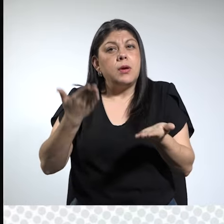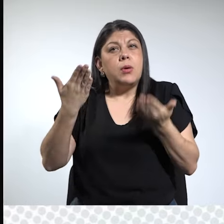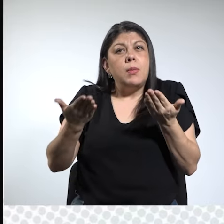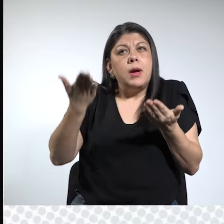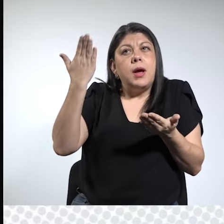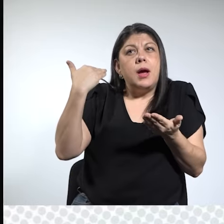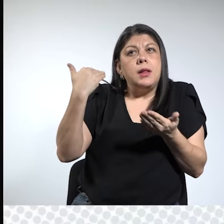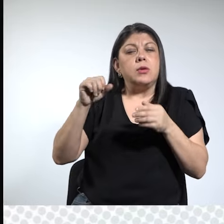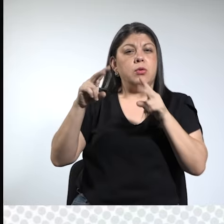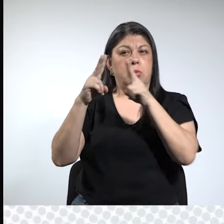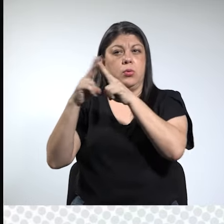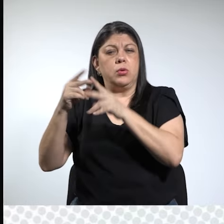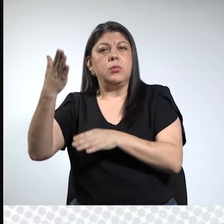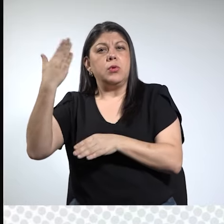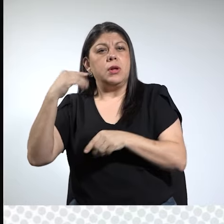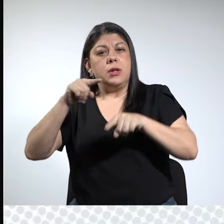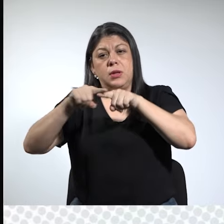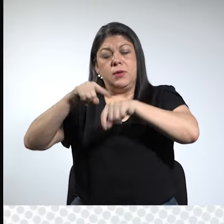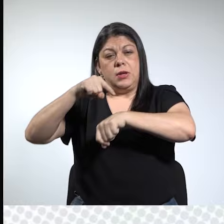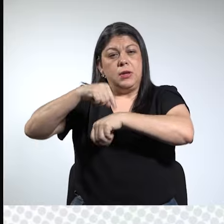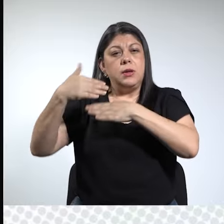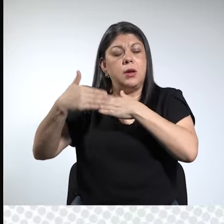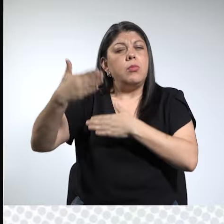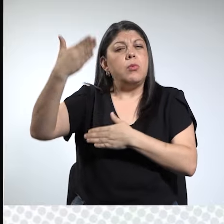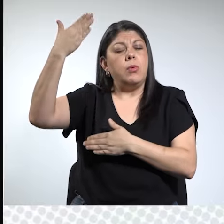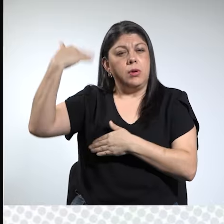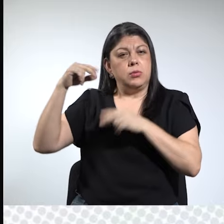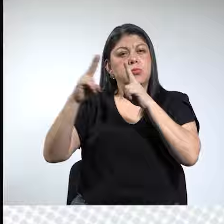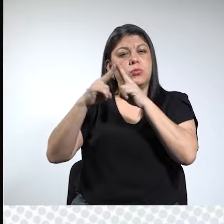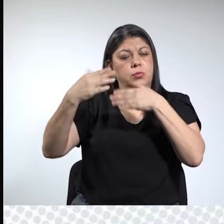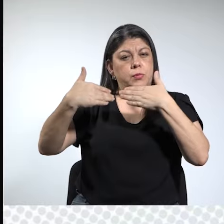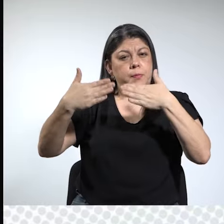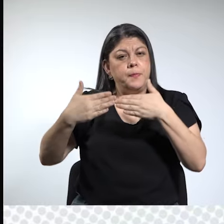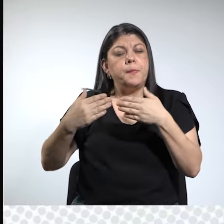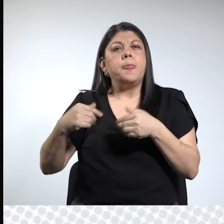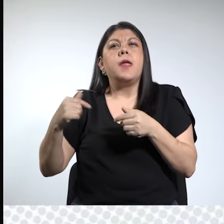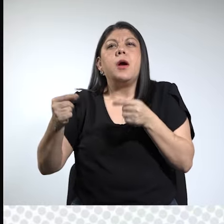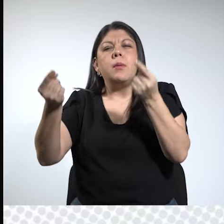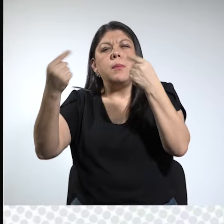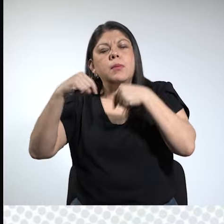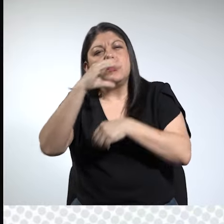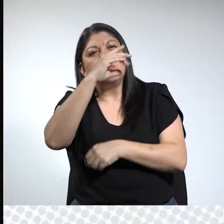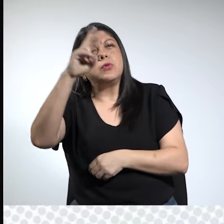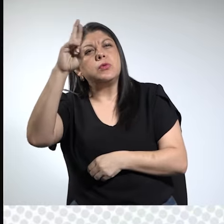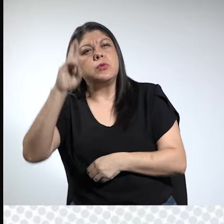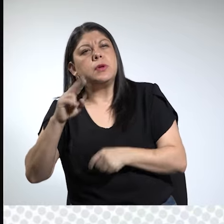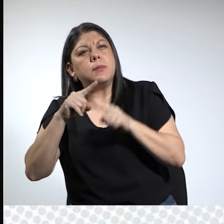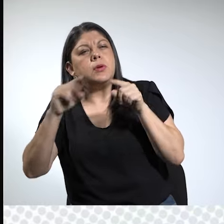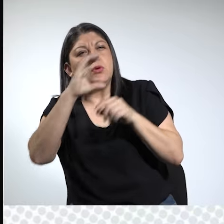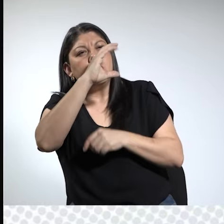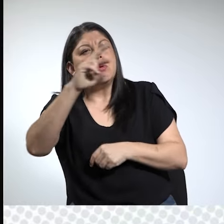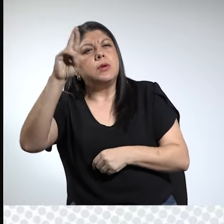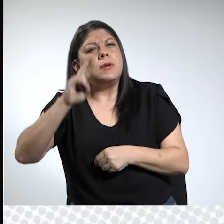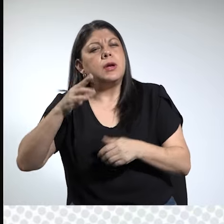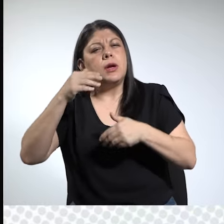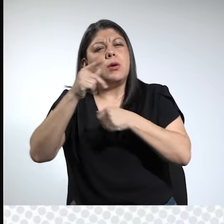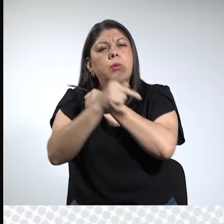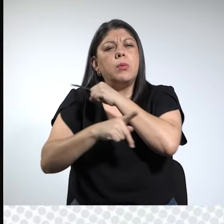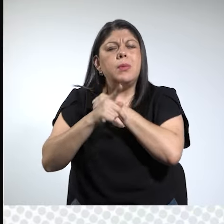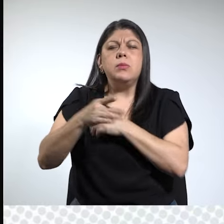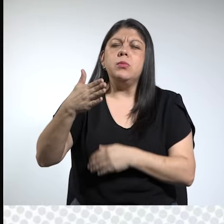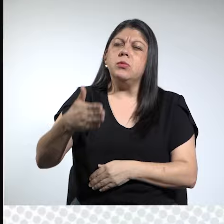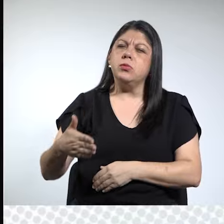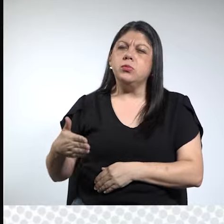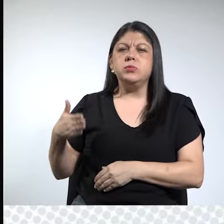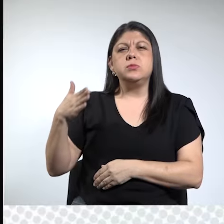la oportunidad de estar allá en diferentes puntos en tiempo. Y volvemos a ver a Costa Rica, y Costa Rica realmente va muy despacio. Uno